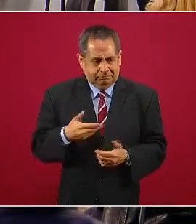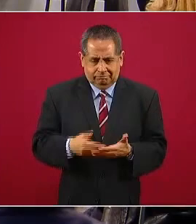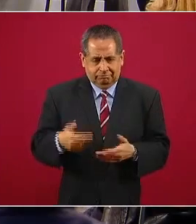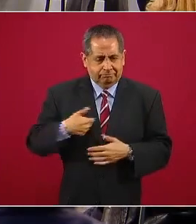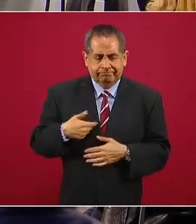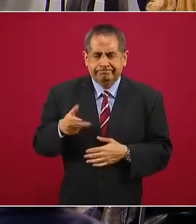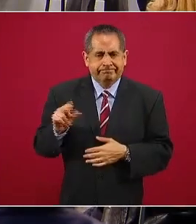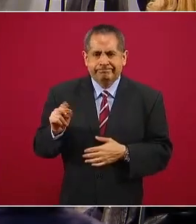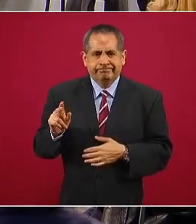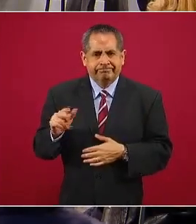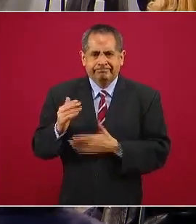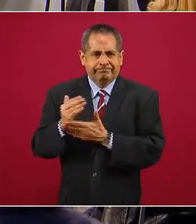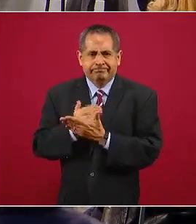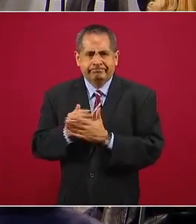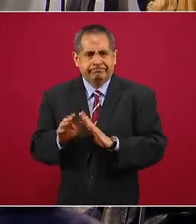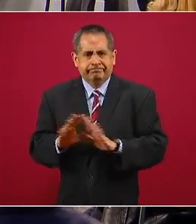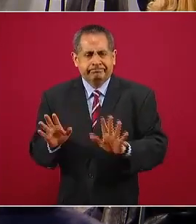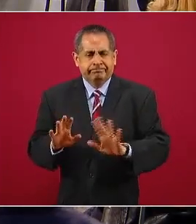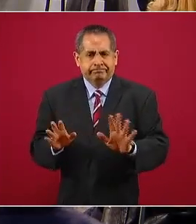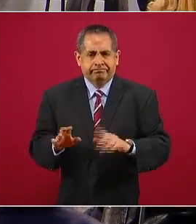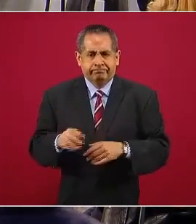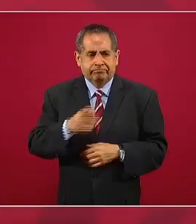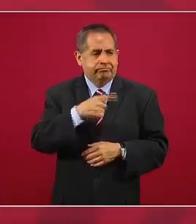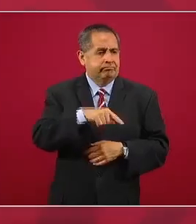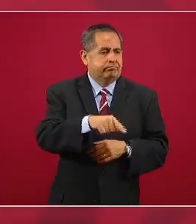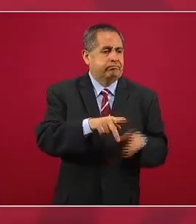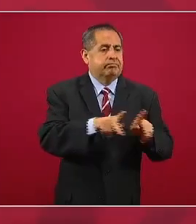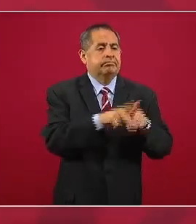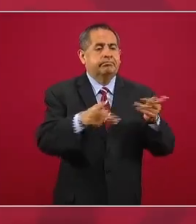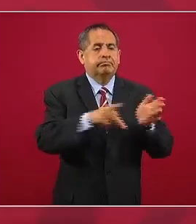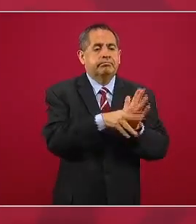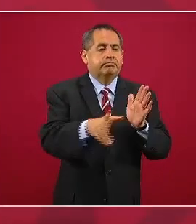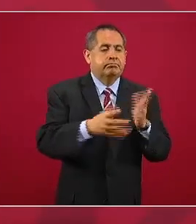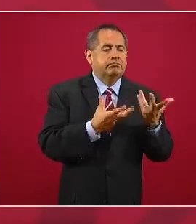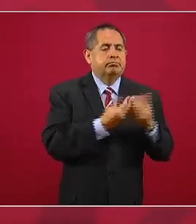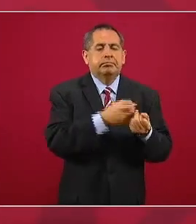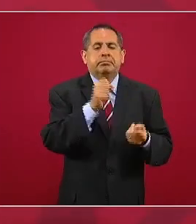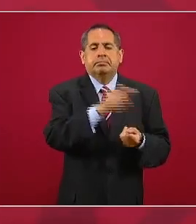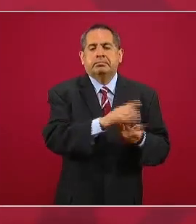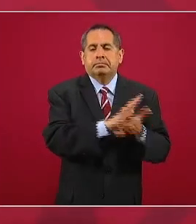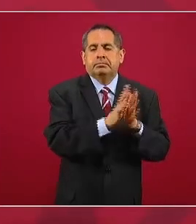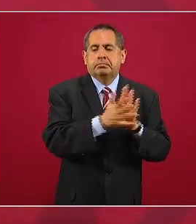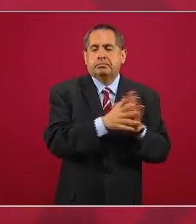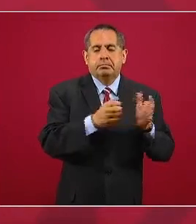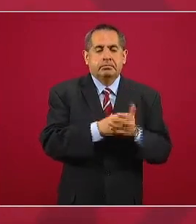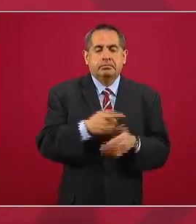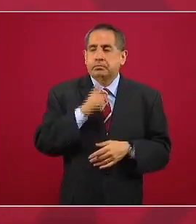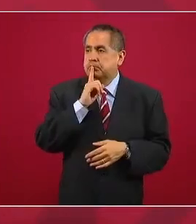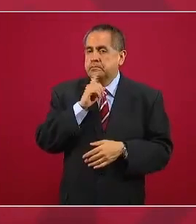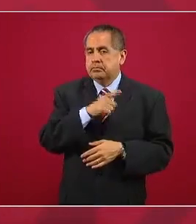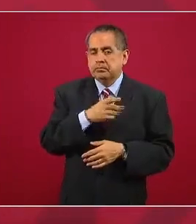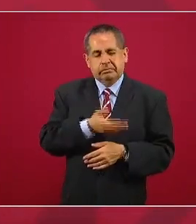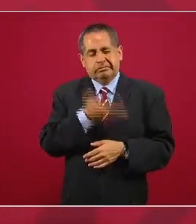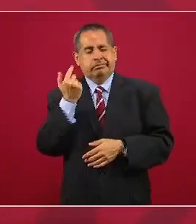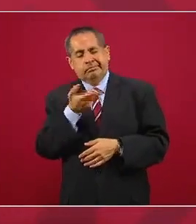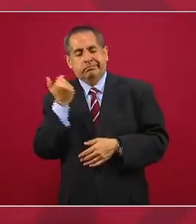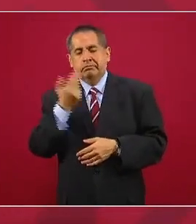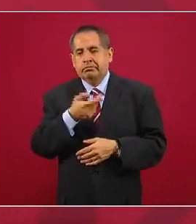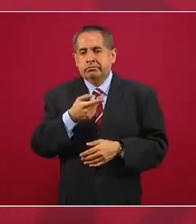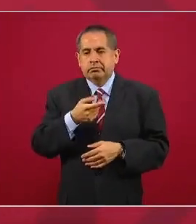Pero pues como llevaban a los del Reforma ahí también, los trepaban